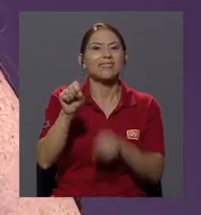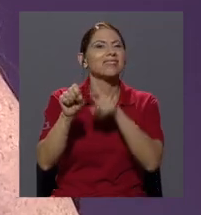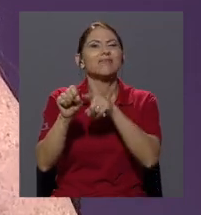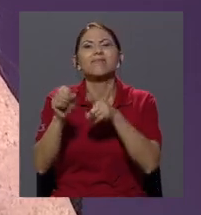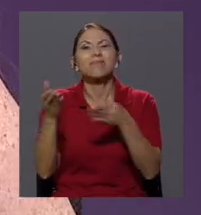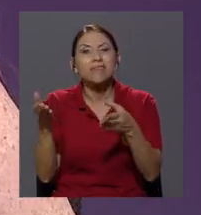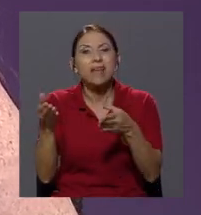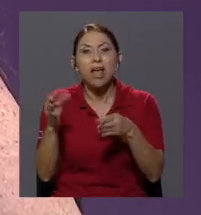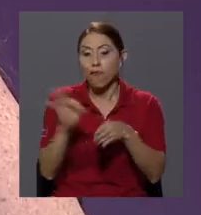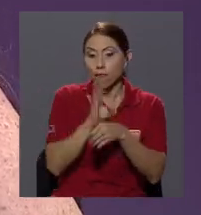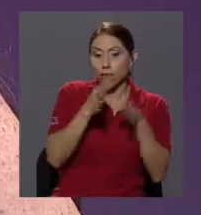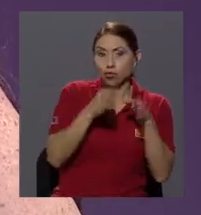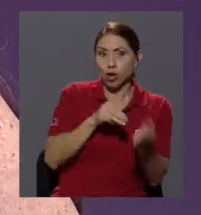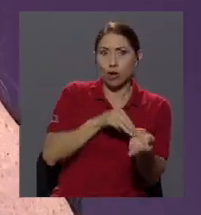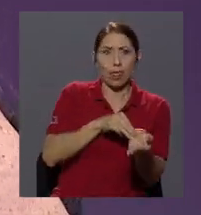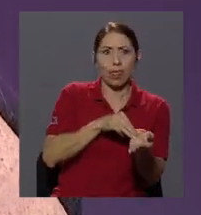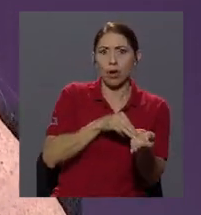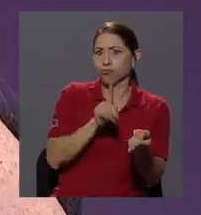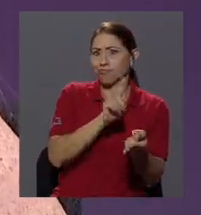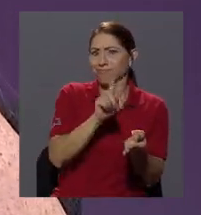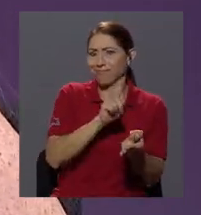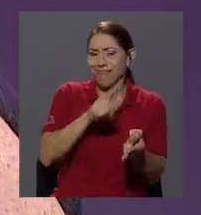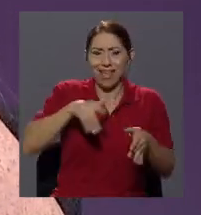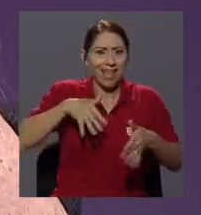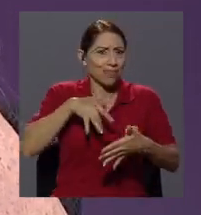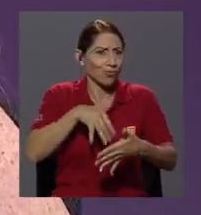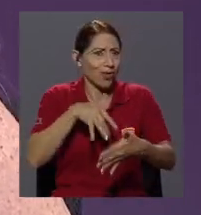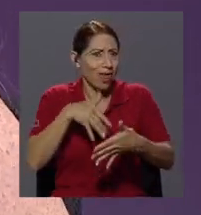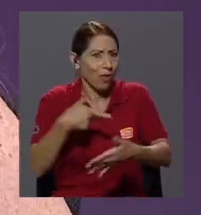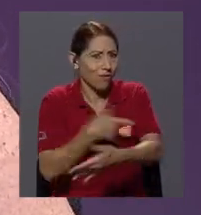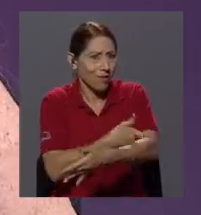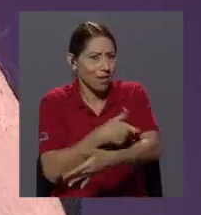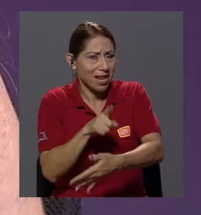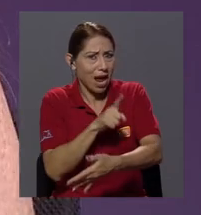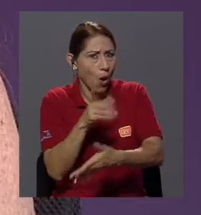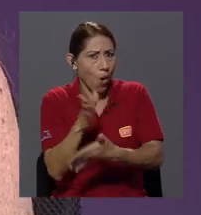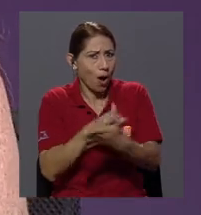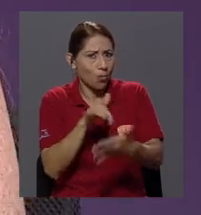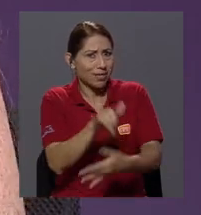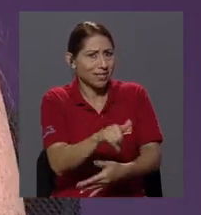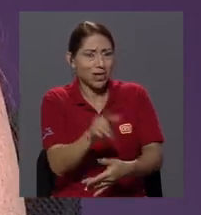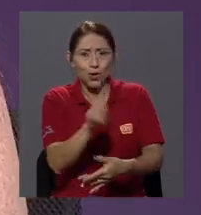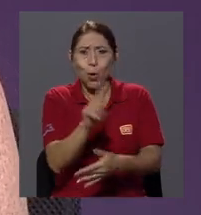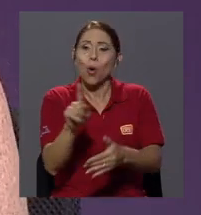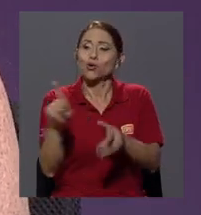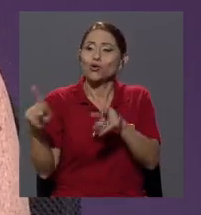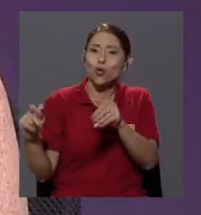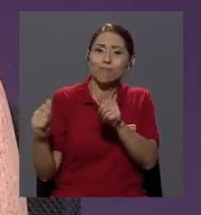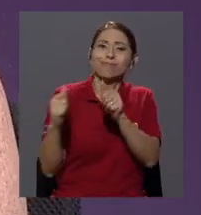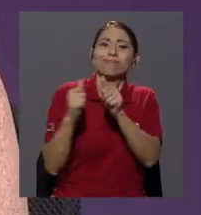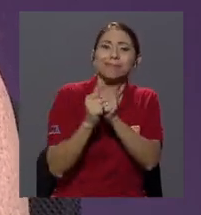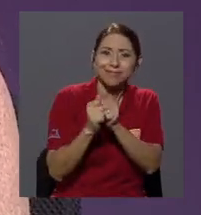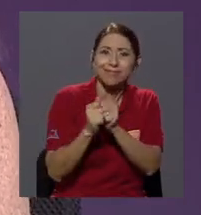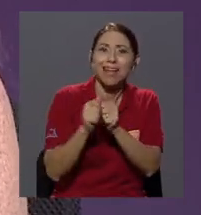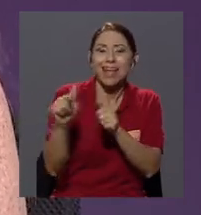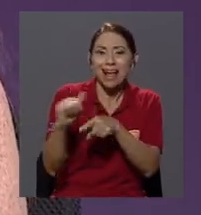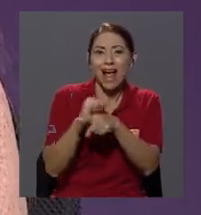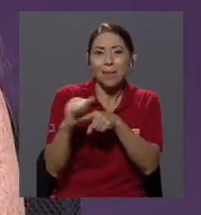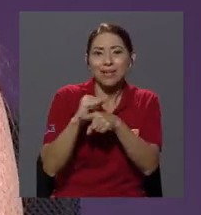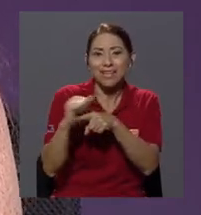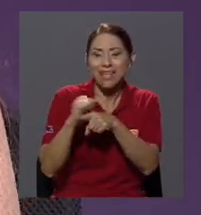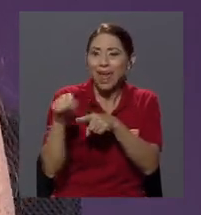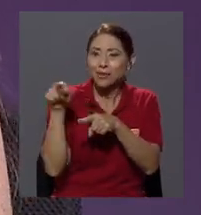medicinas ni partería pero si son capacitados en ese rol de acompañante verdad pueden dar información